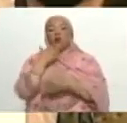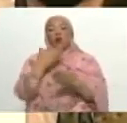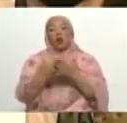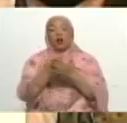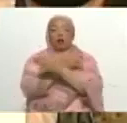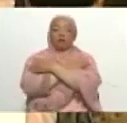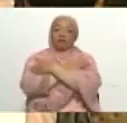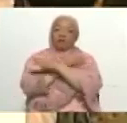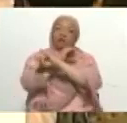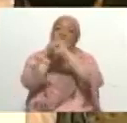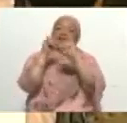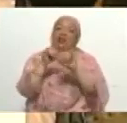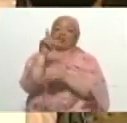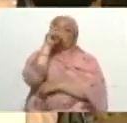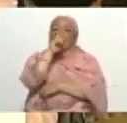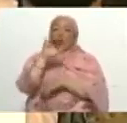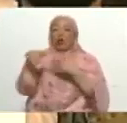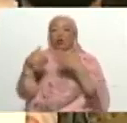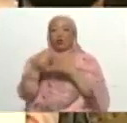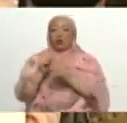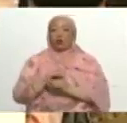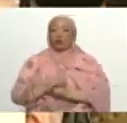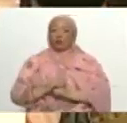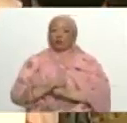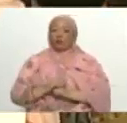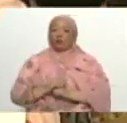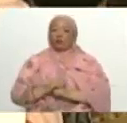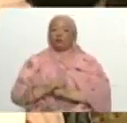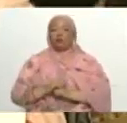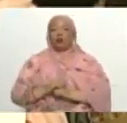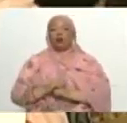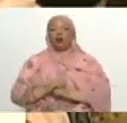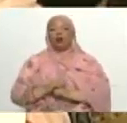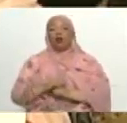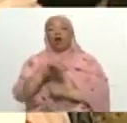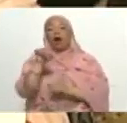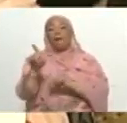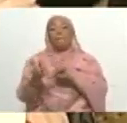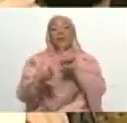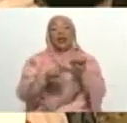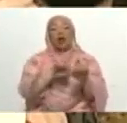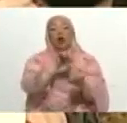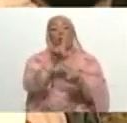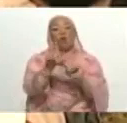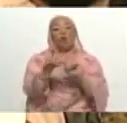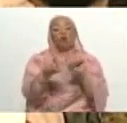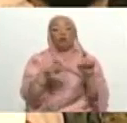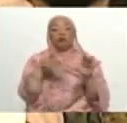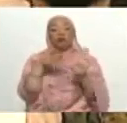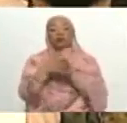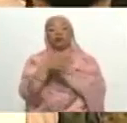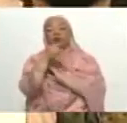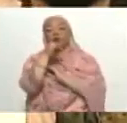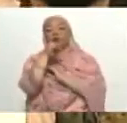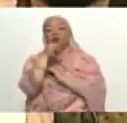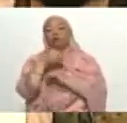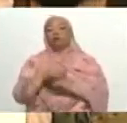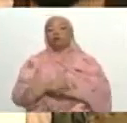abrazo y feliz año para todas y para todos. Creo que hay algunas preguntas a contestar. Por Associated Press, Camil Rodríguez.